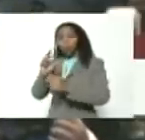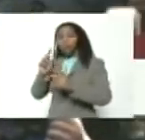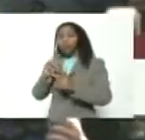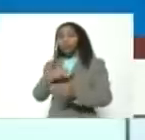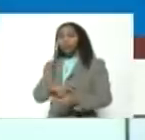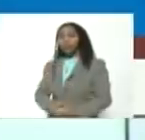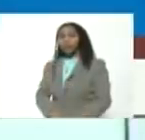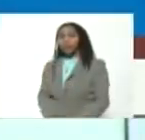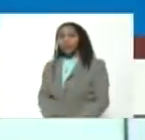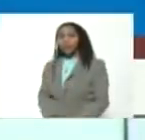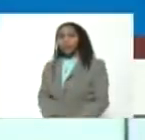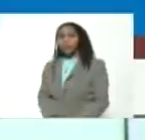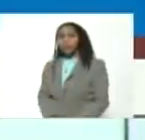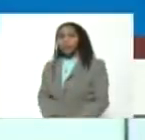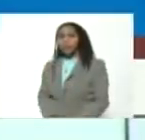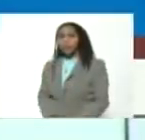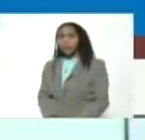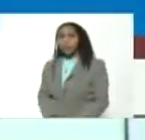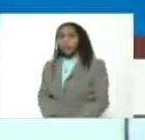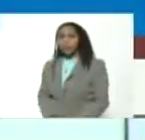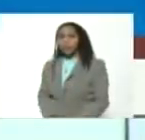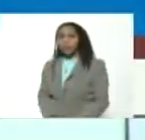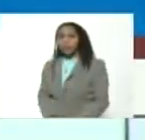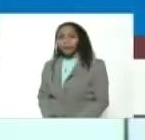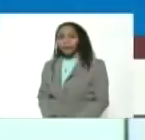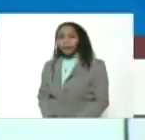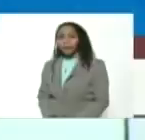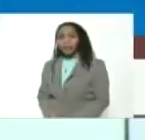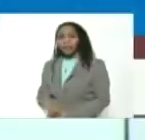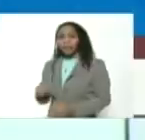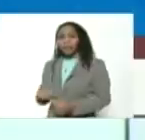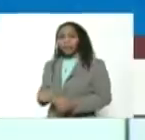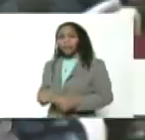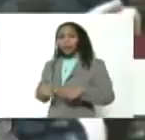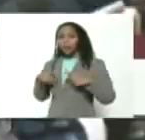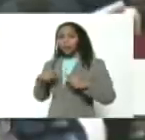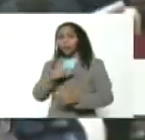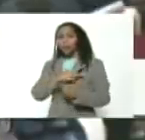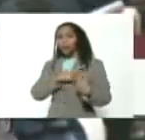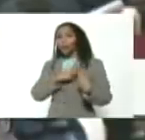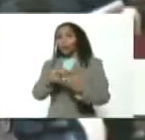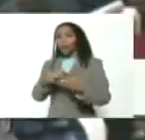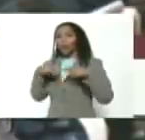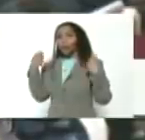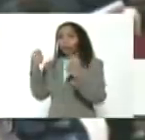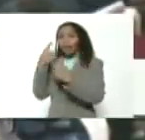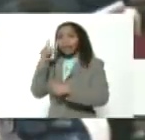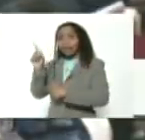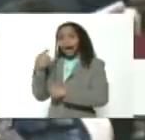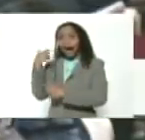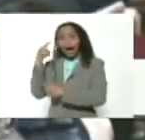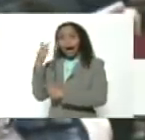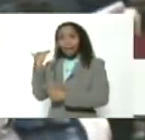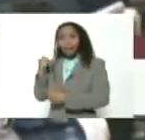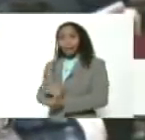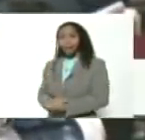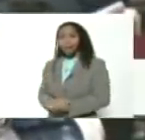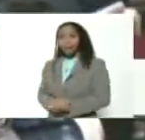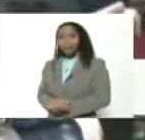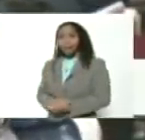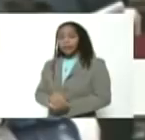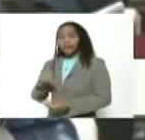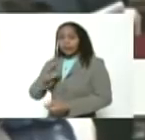cementerio. Me acuerdo, el que se quitó la camisa aquella de Venezuela y tenía una española.